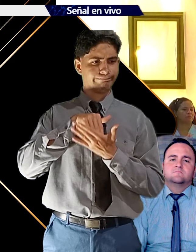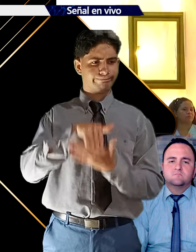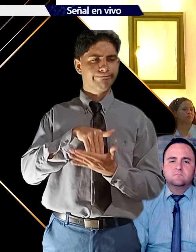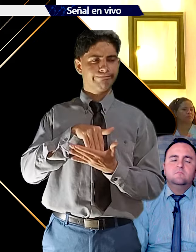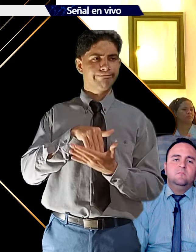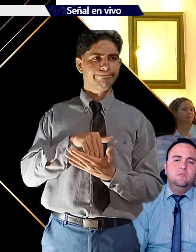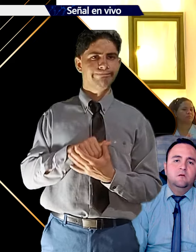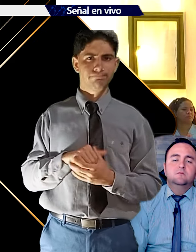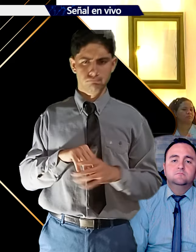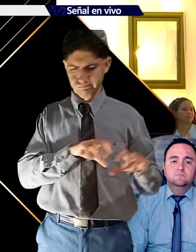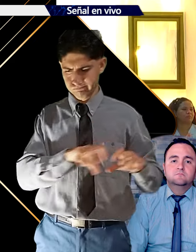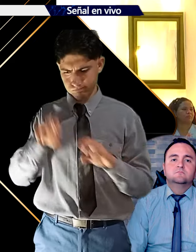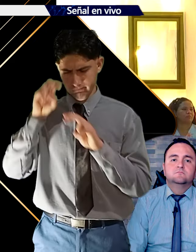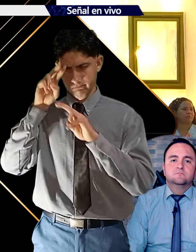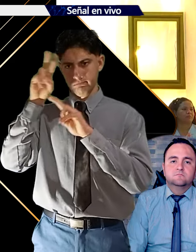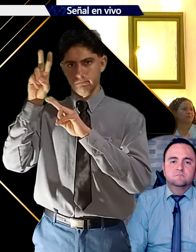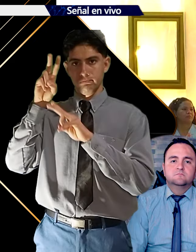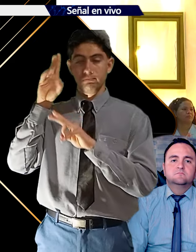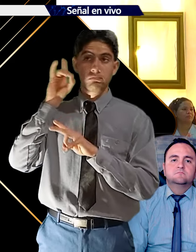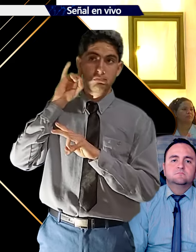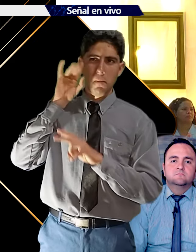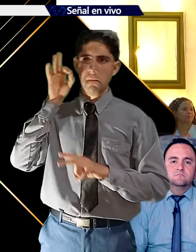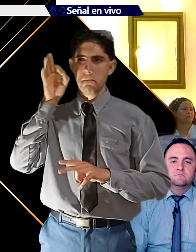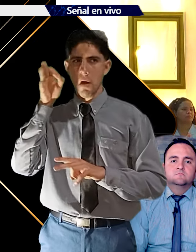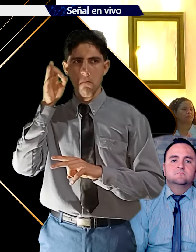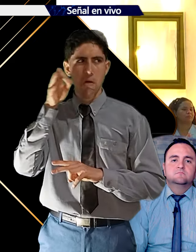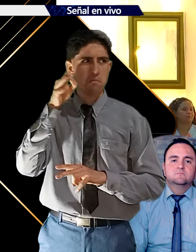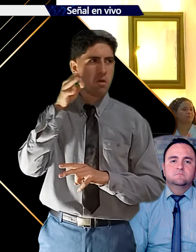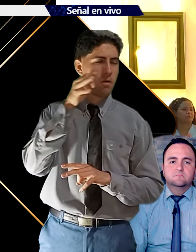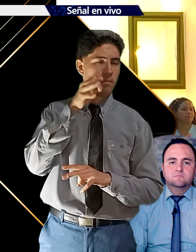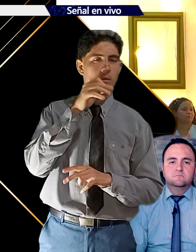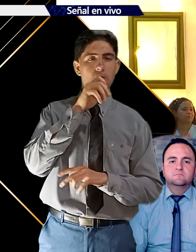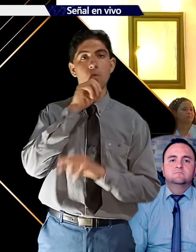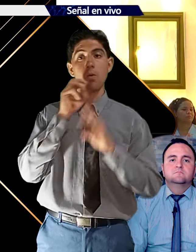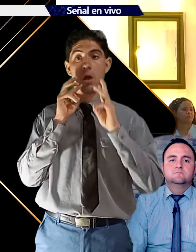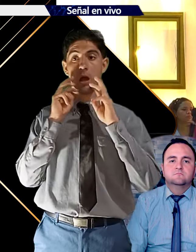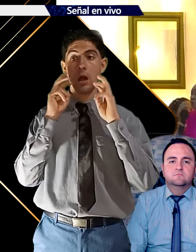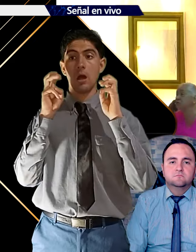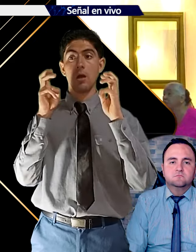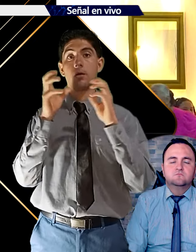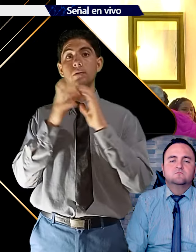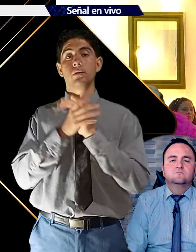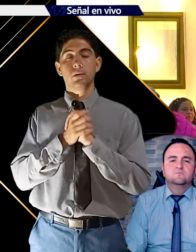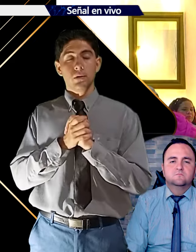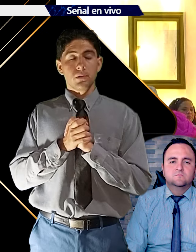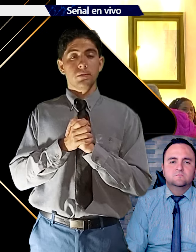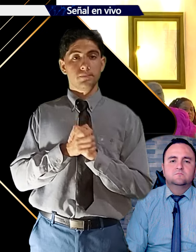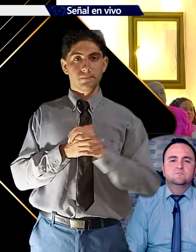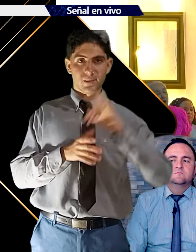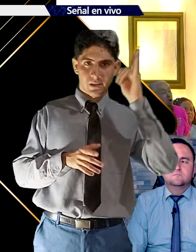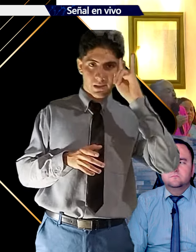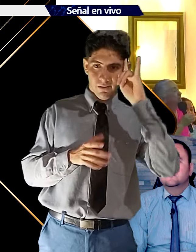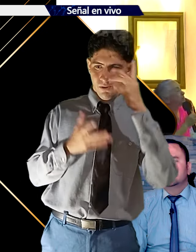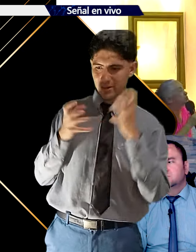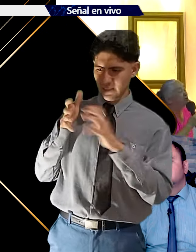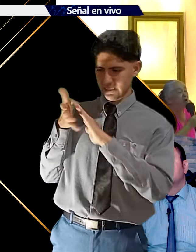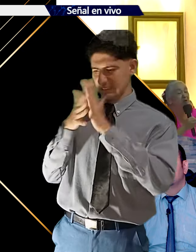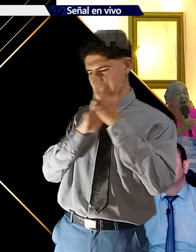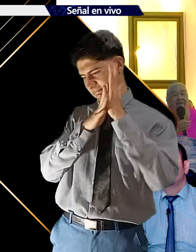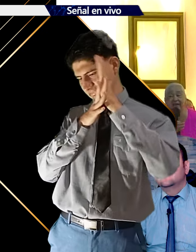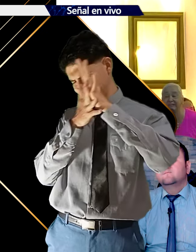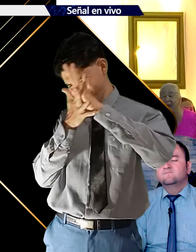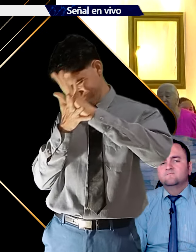hoy en día es un tremendo hombre en cualquier parte del mundo. Un servidor que cuando nosotros lo escuchamos predicar con mi esposo, nos quedamos